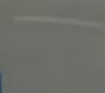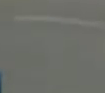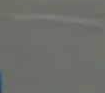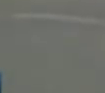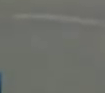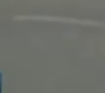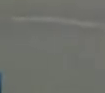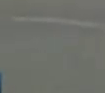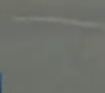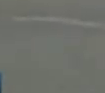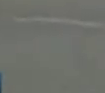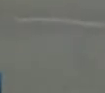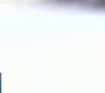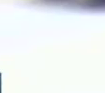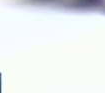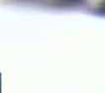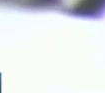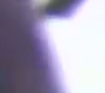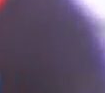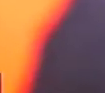bajaron de su auto.